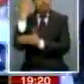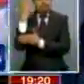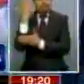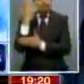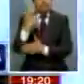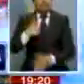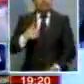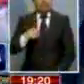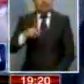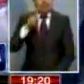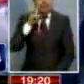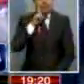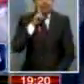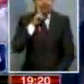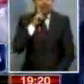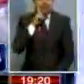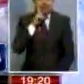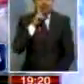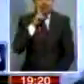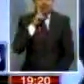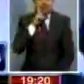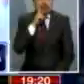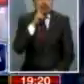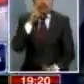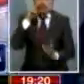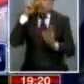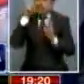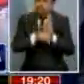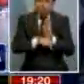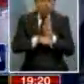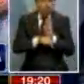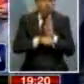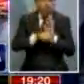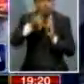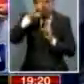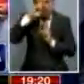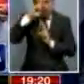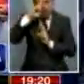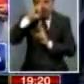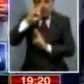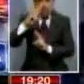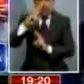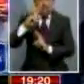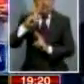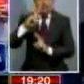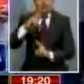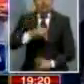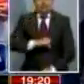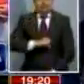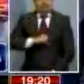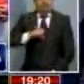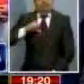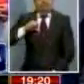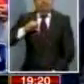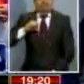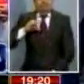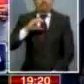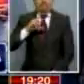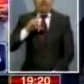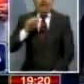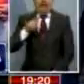Le tengo un profundo respeto y admiración a nuestra clase media